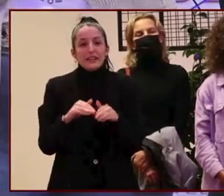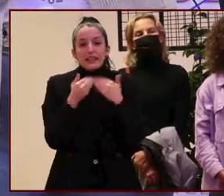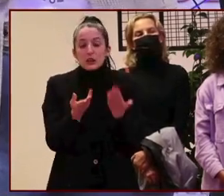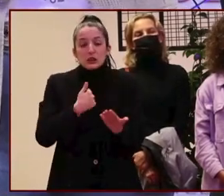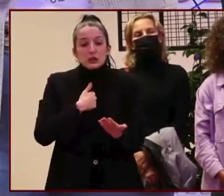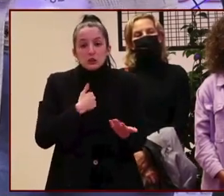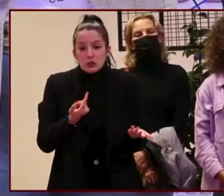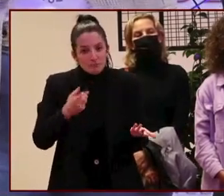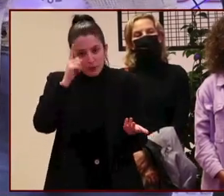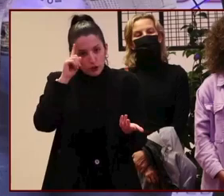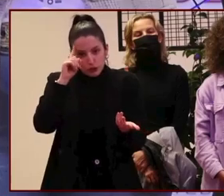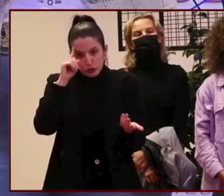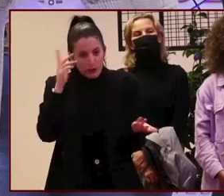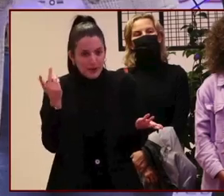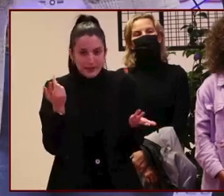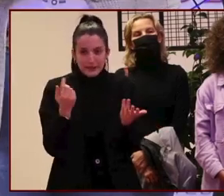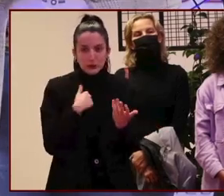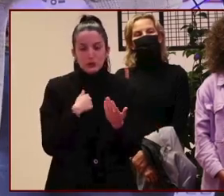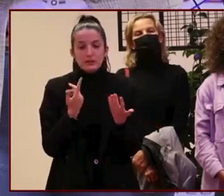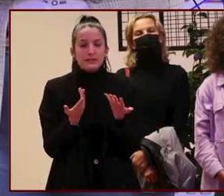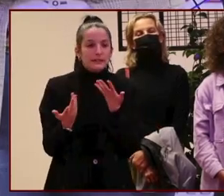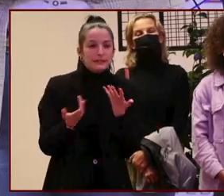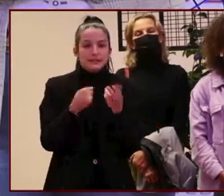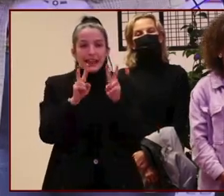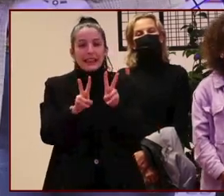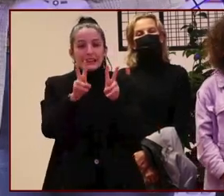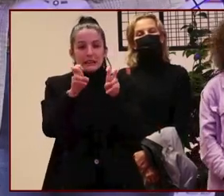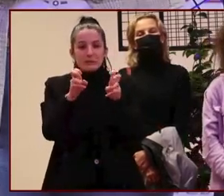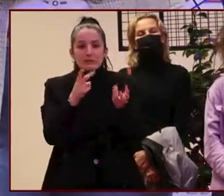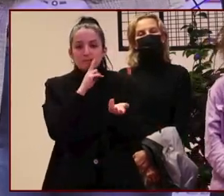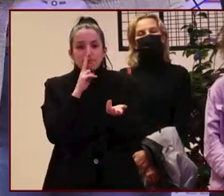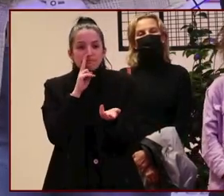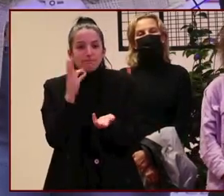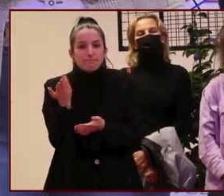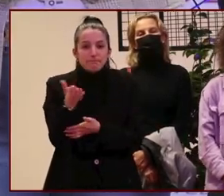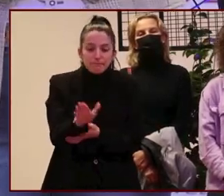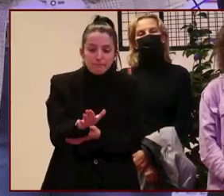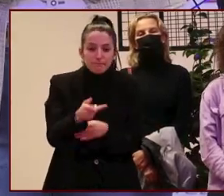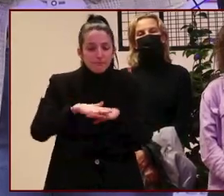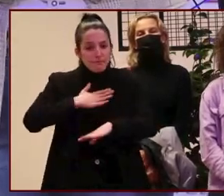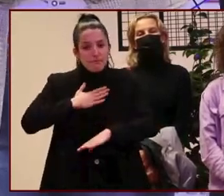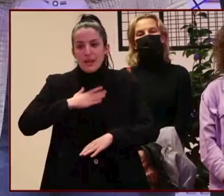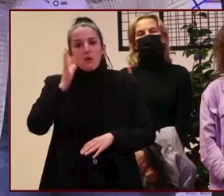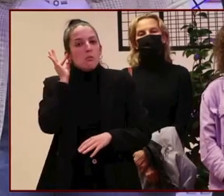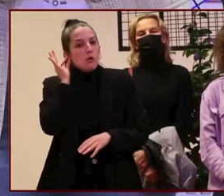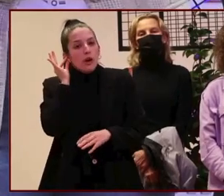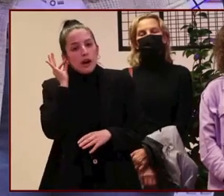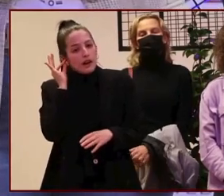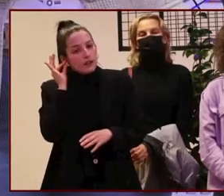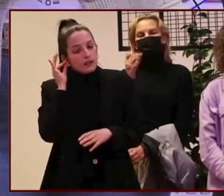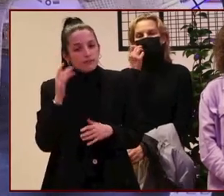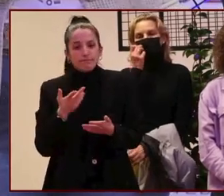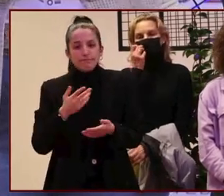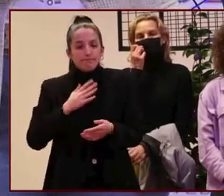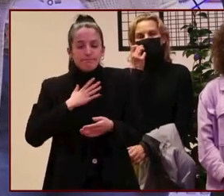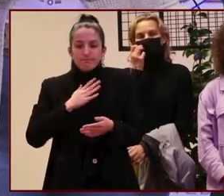como facer o duelo la pérdida de una mujer que voy a que me marco